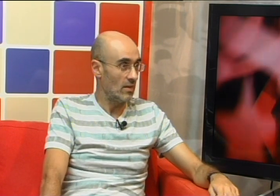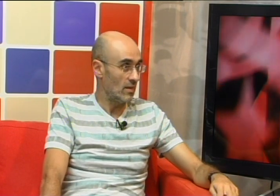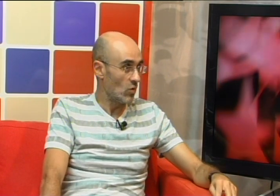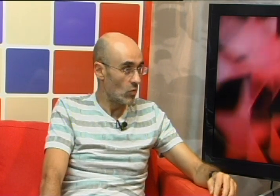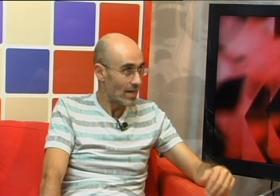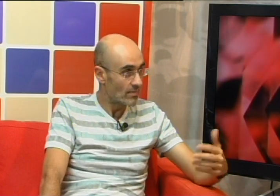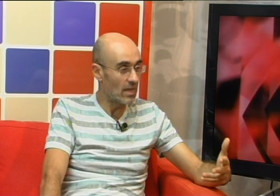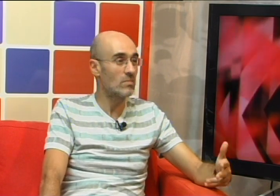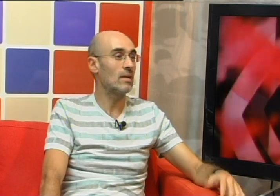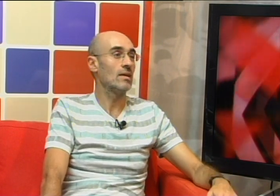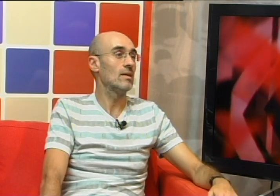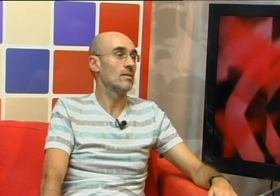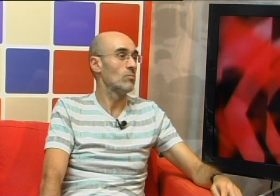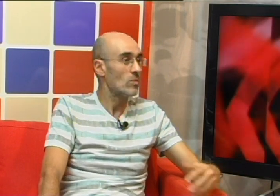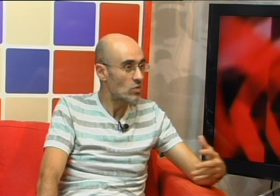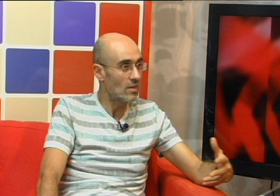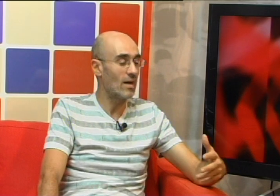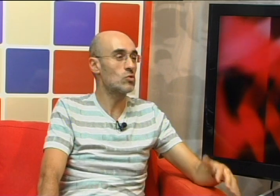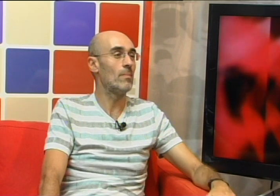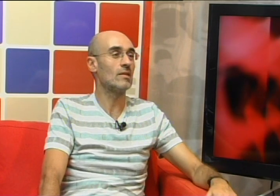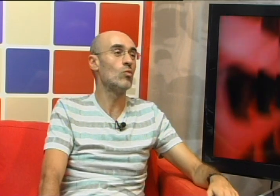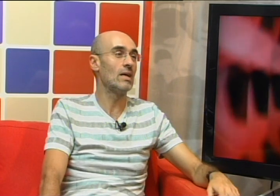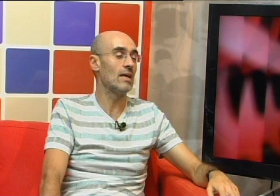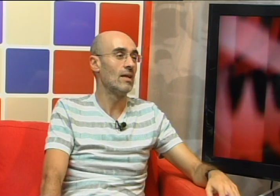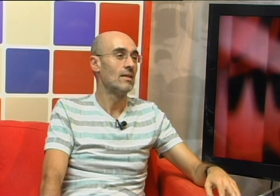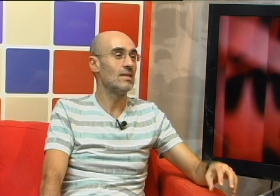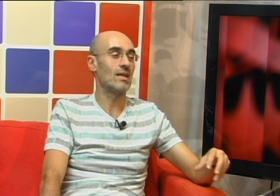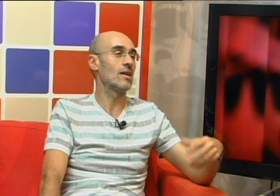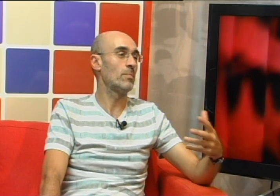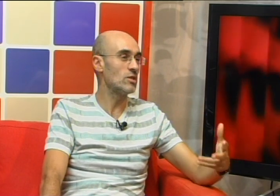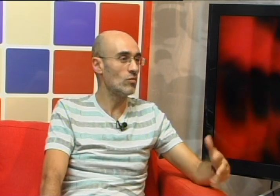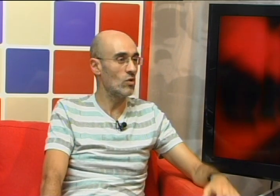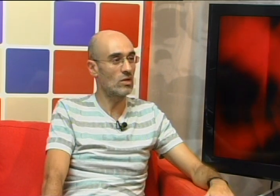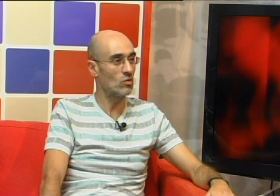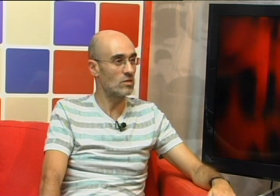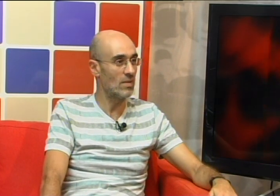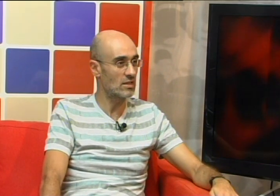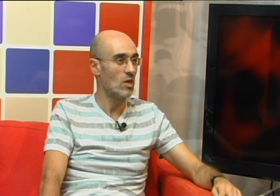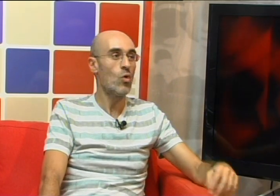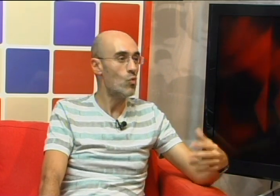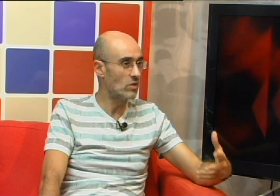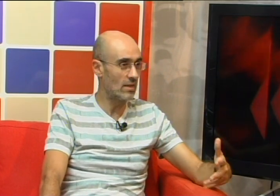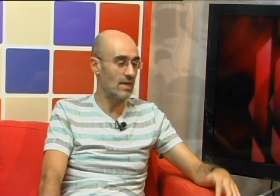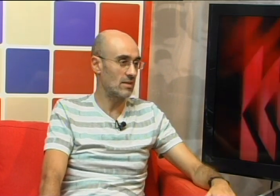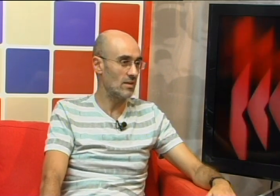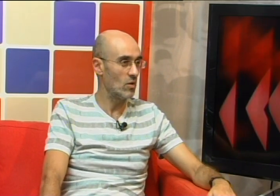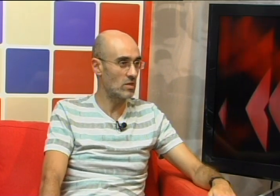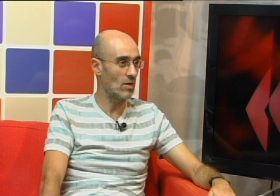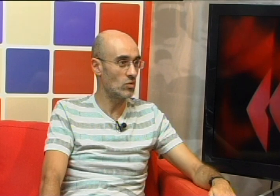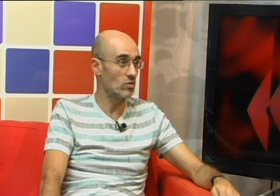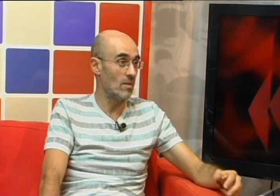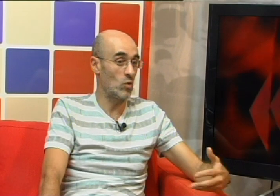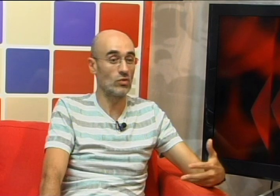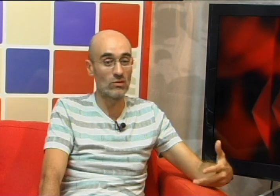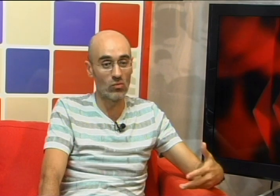como donald trump que bueno pues tiene digamos la particularidad de ser la expresión de los sectores más ultras de los